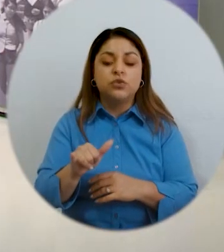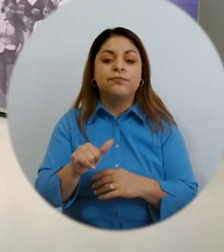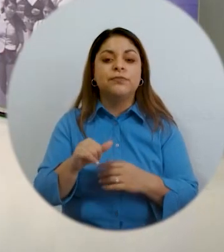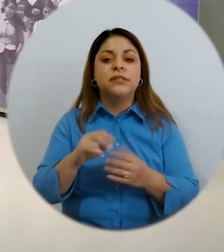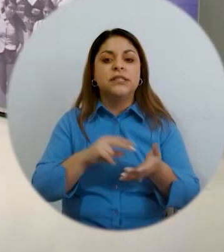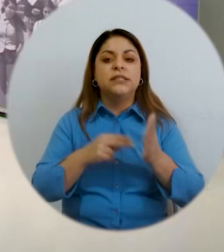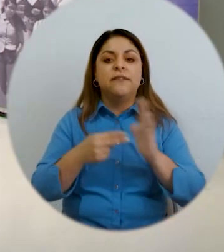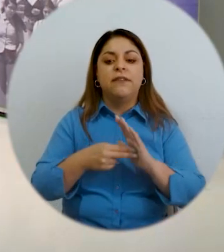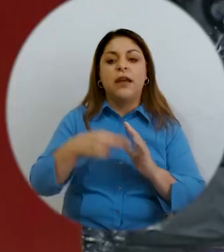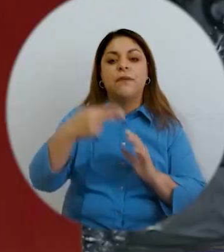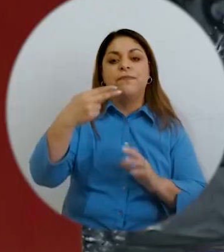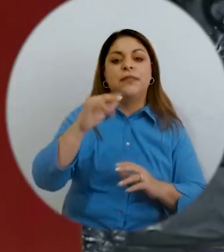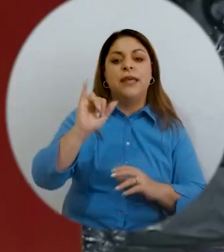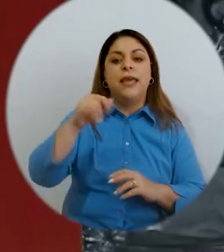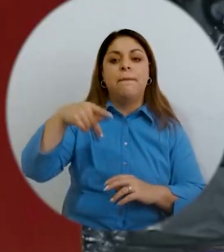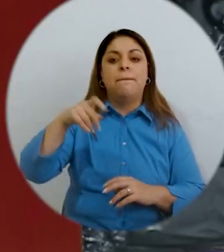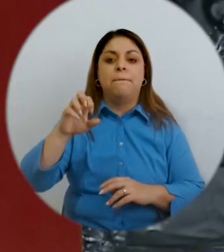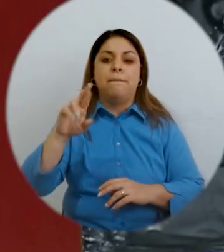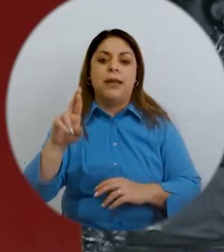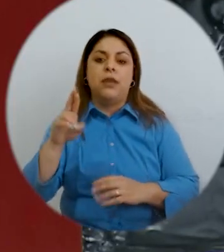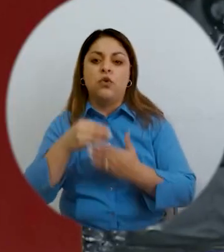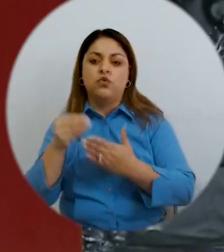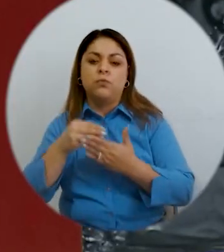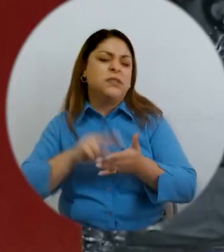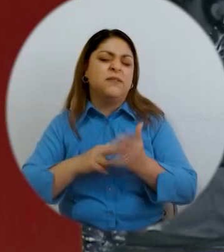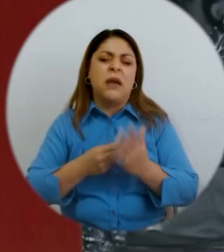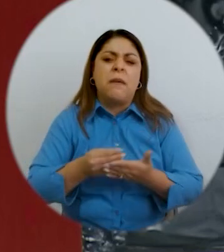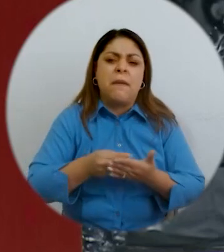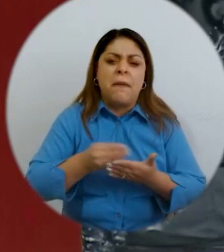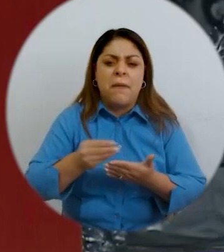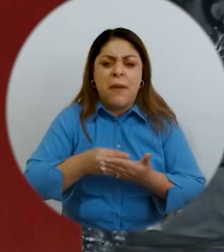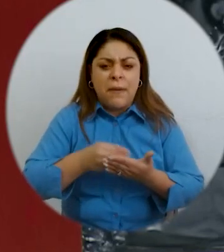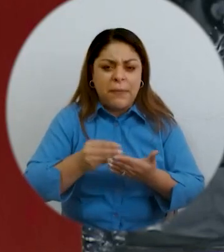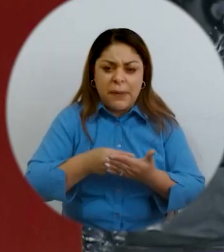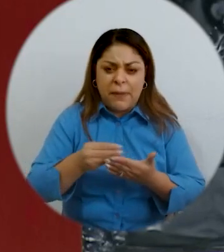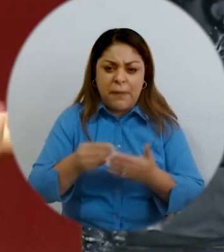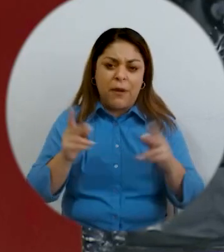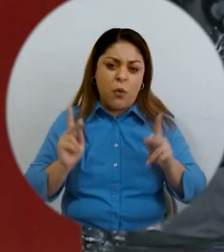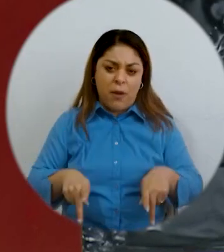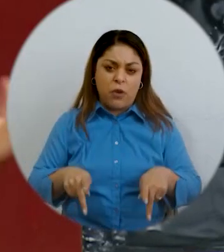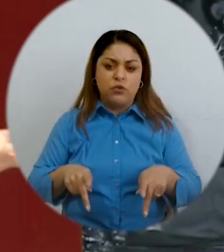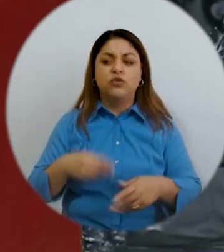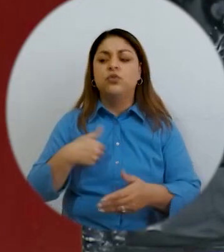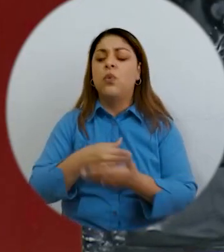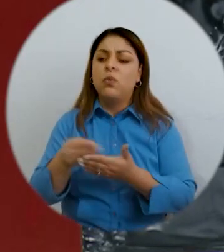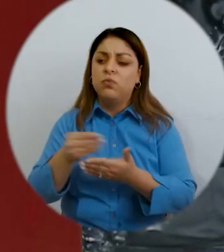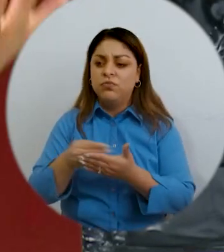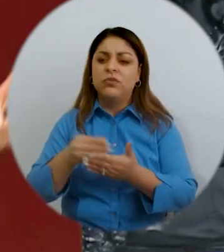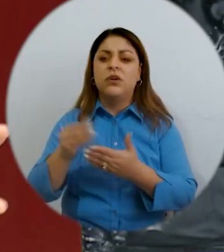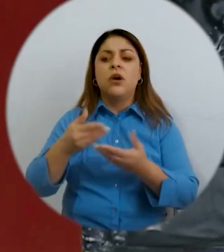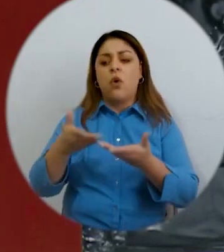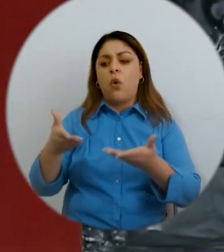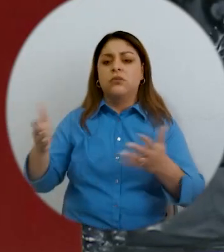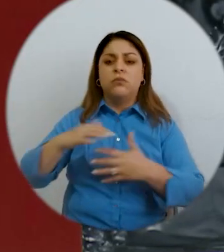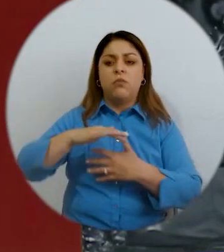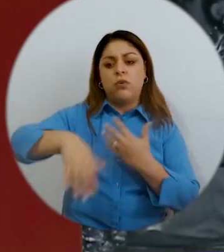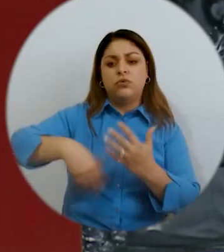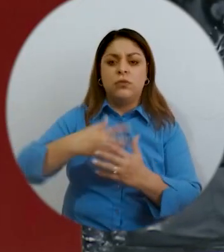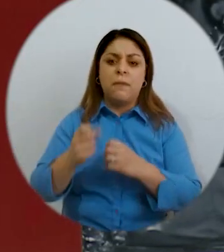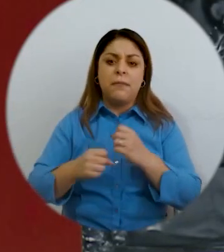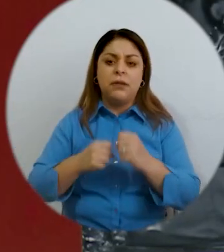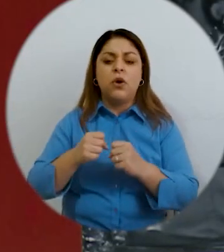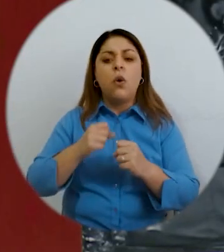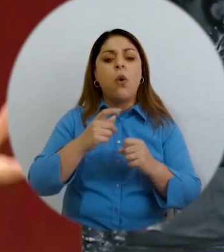ligado al hiperconsumo que se genera por parte de los seres humanos. Compramos productos que están envueltos en plástico